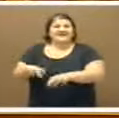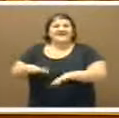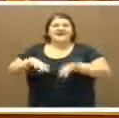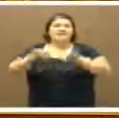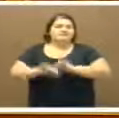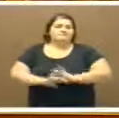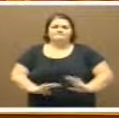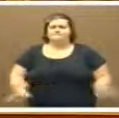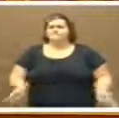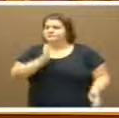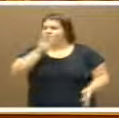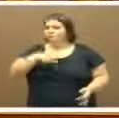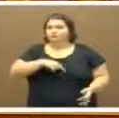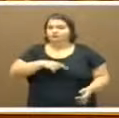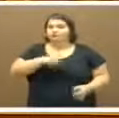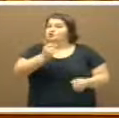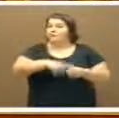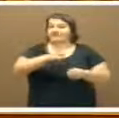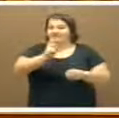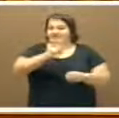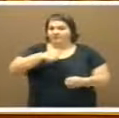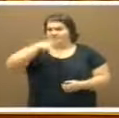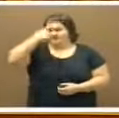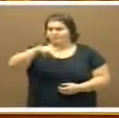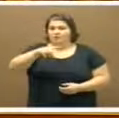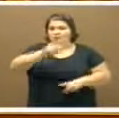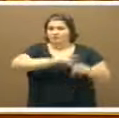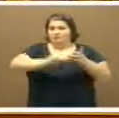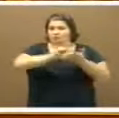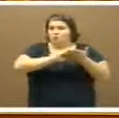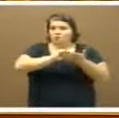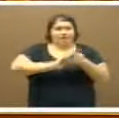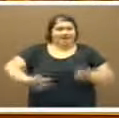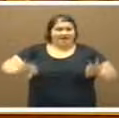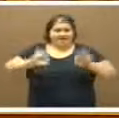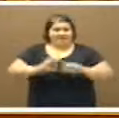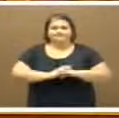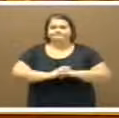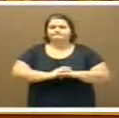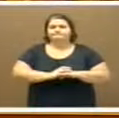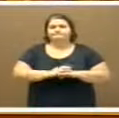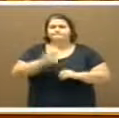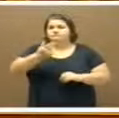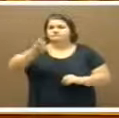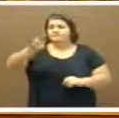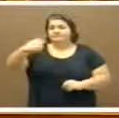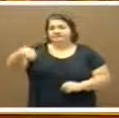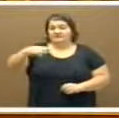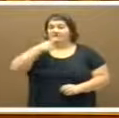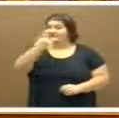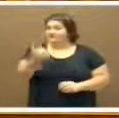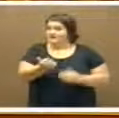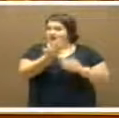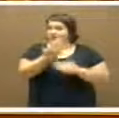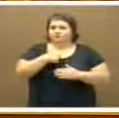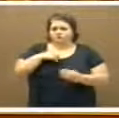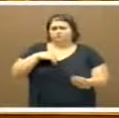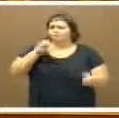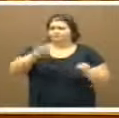territorio en el que no participamos, reconocemos que no resuelve el problema. Y, desde luego, estamos dispuestos, como le decía el presidente esta mañana, a hablar